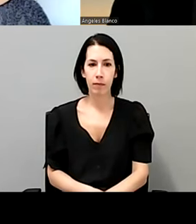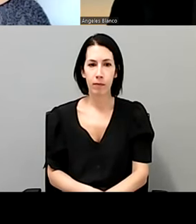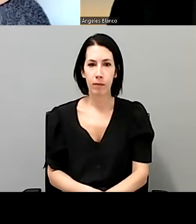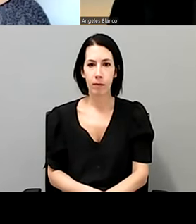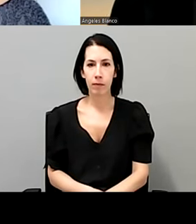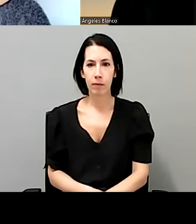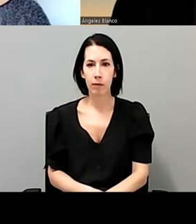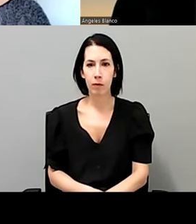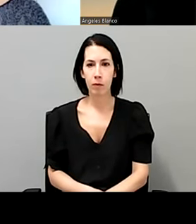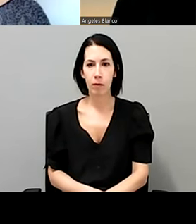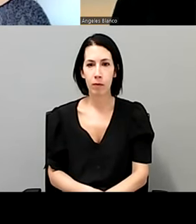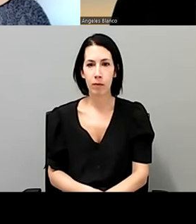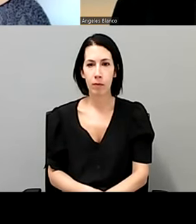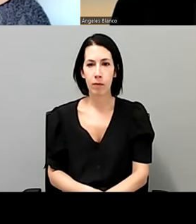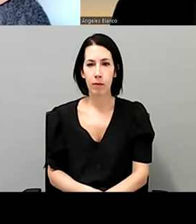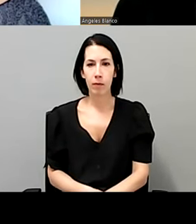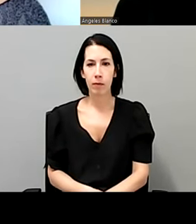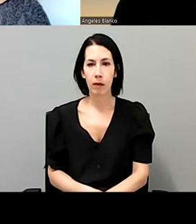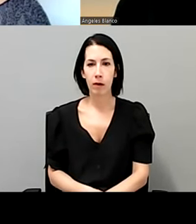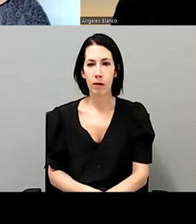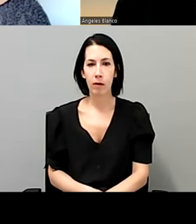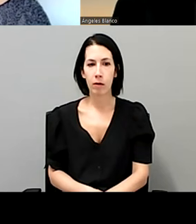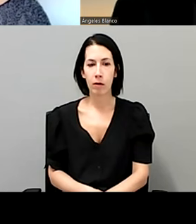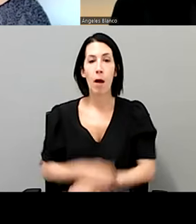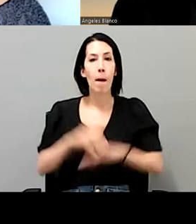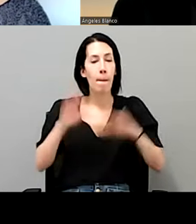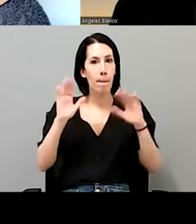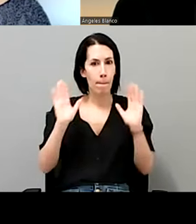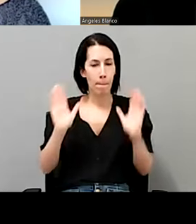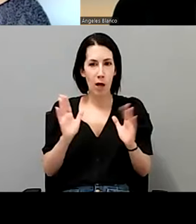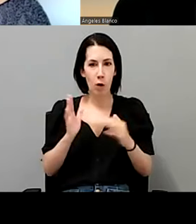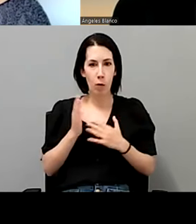Bien, pero tal y como